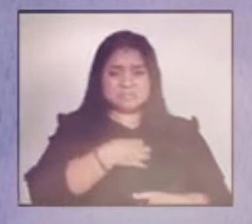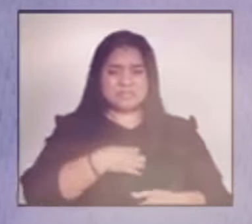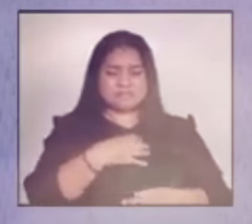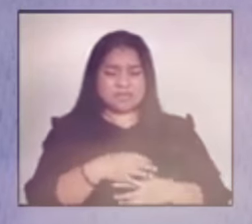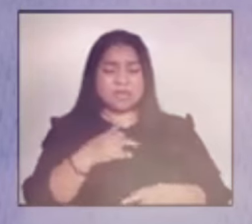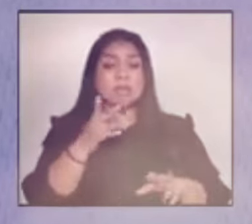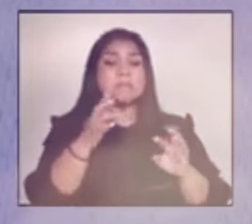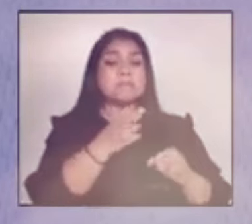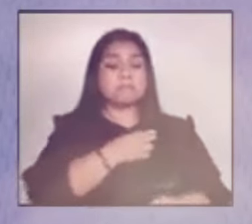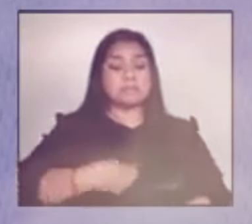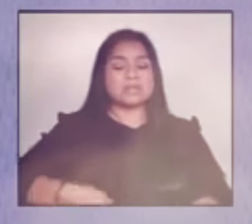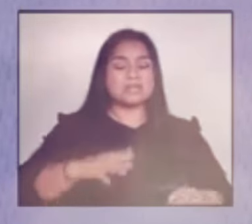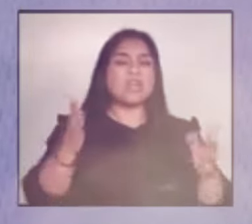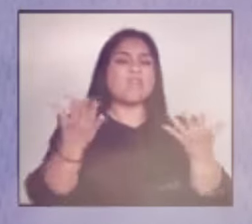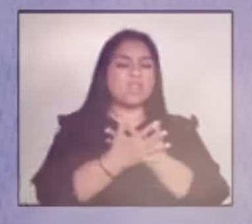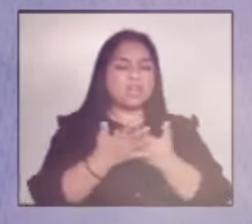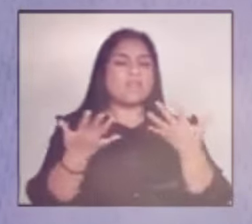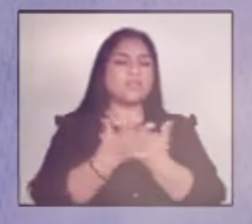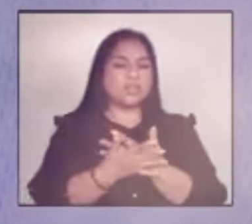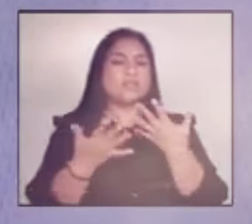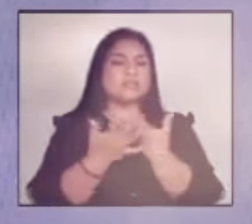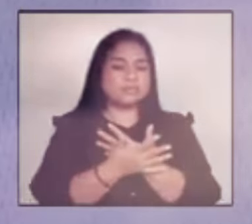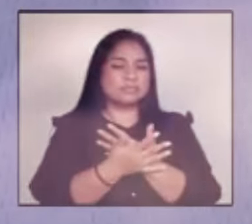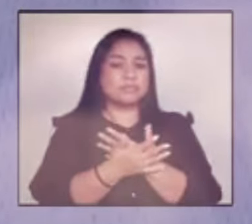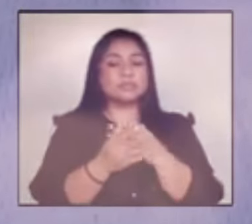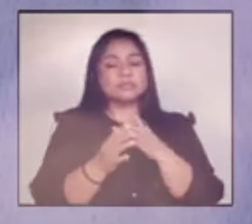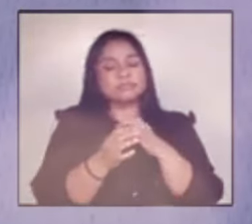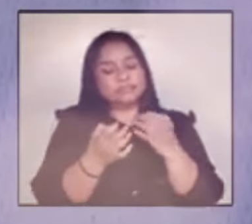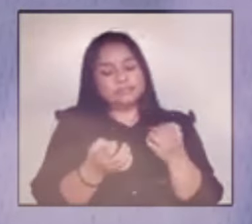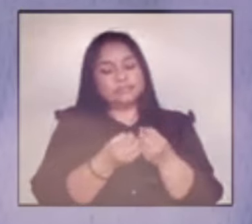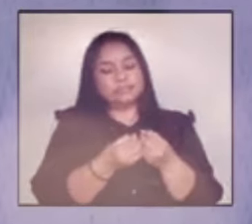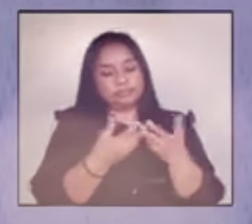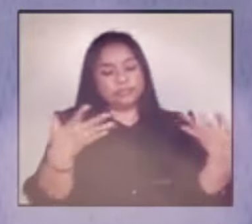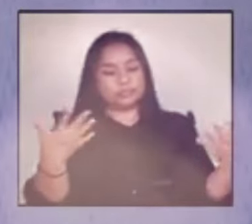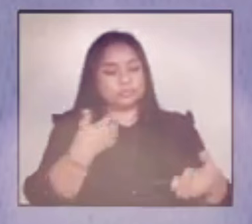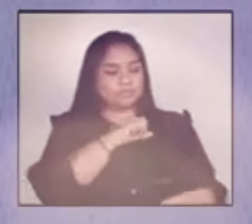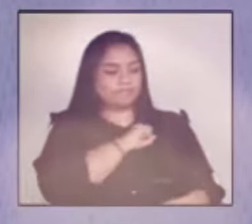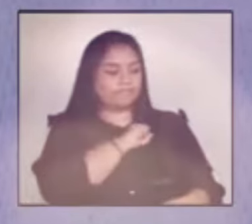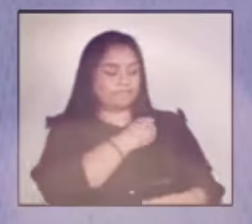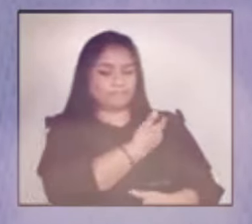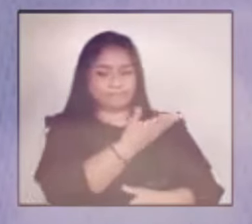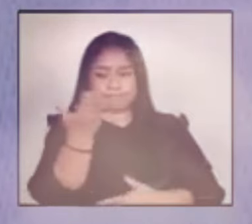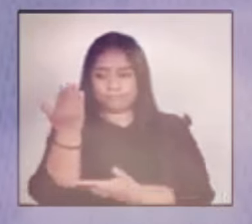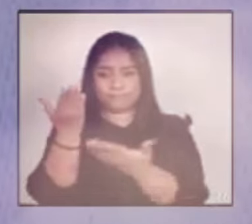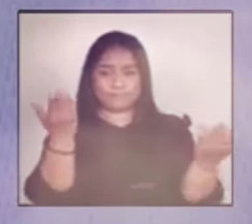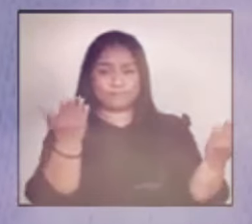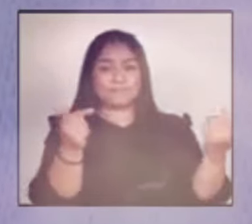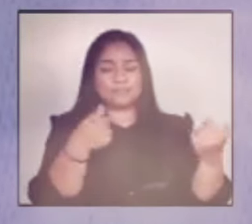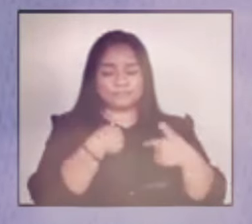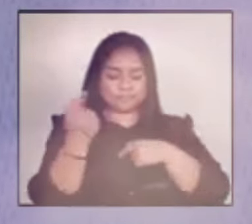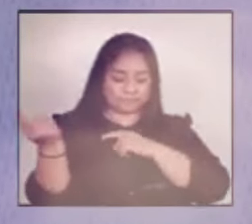está destinado a equivocarse. Y junto a muchos compañeros y compañeras, estoy